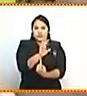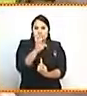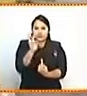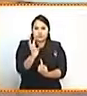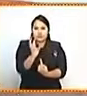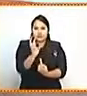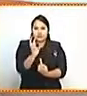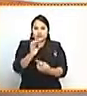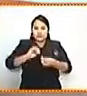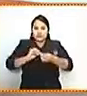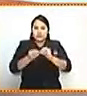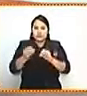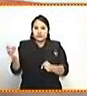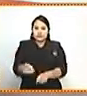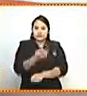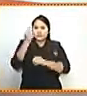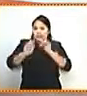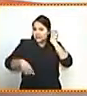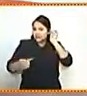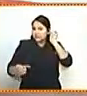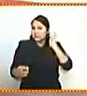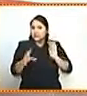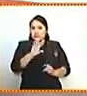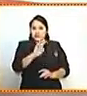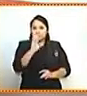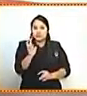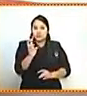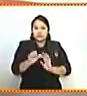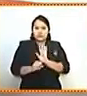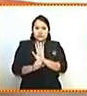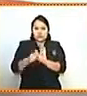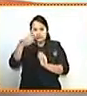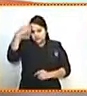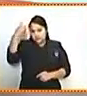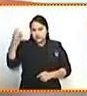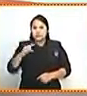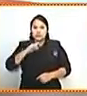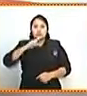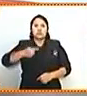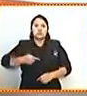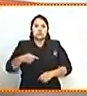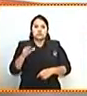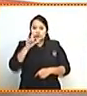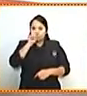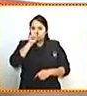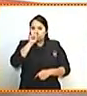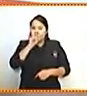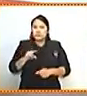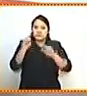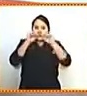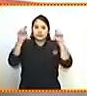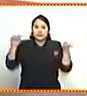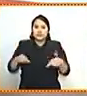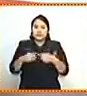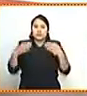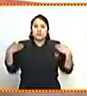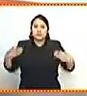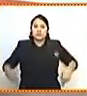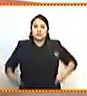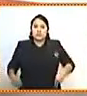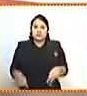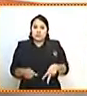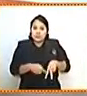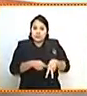6, el número ganador para la vida es el 76 con su símbolo de sueños palomas. En el cuadro del cuerpo lo pueden ubicar en los bíceps